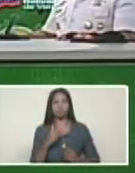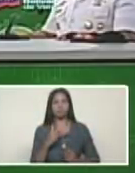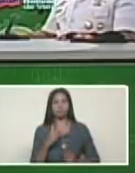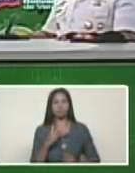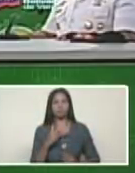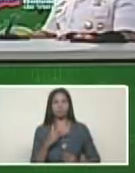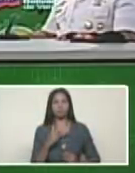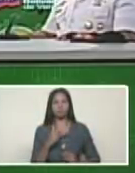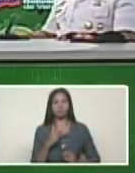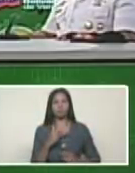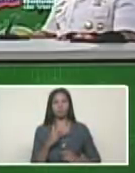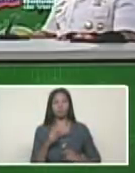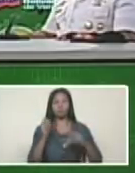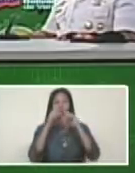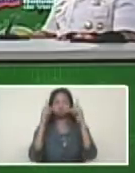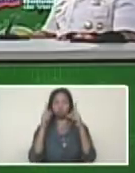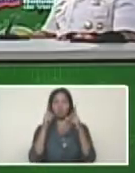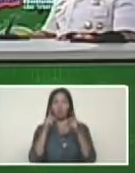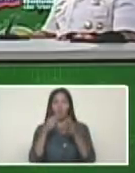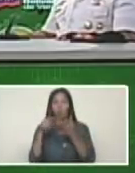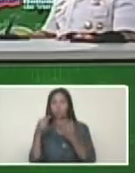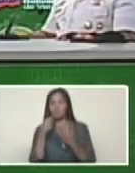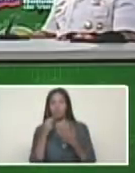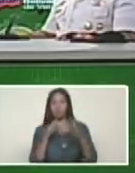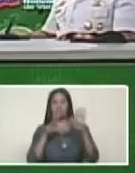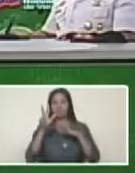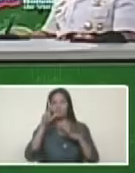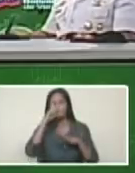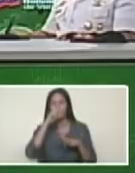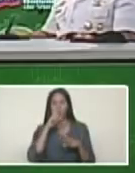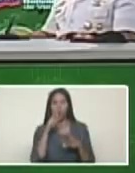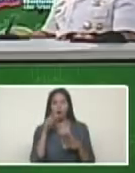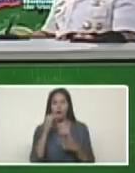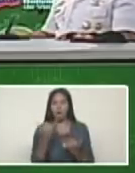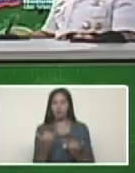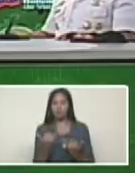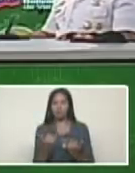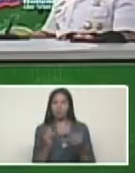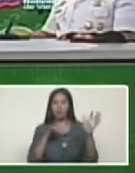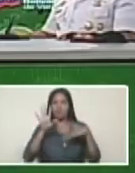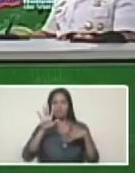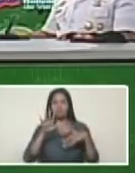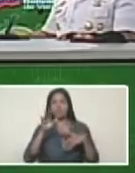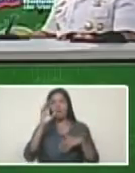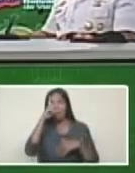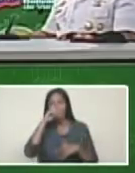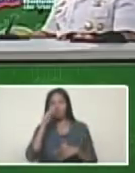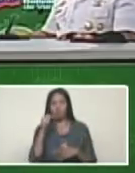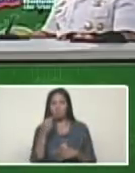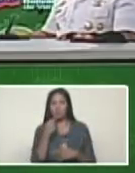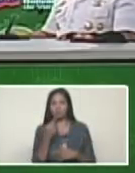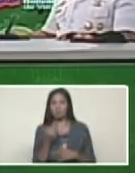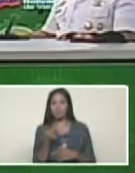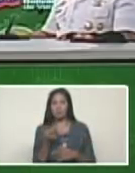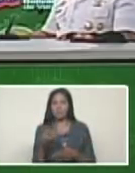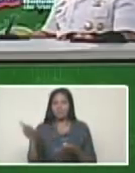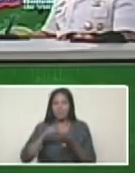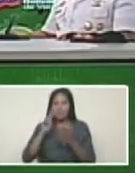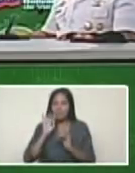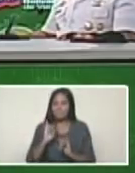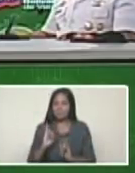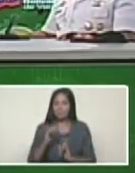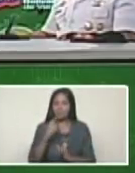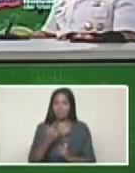Increíble. Cosas que dijo hace 18 años, hace 15 años, y pareciera que las estuviera diciendo hoy mismo, sobre